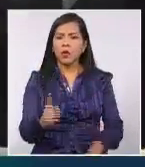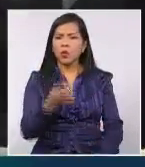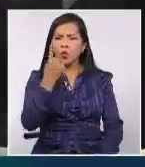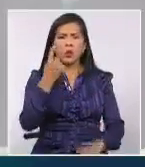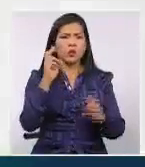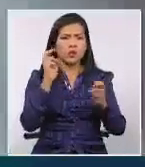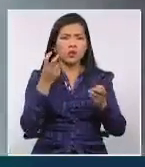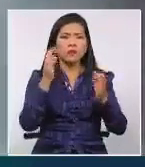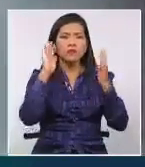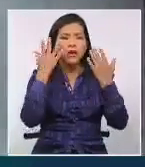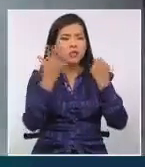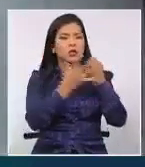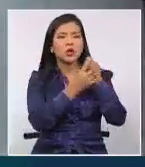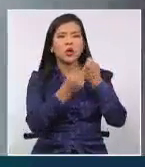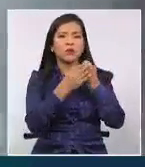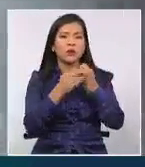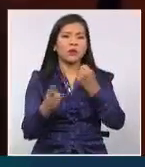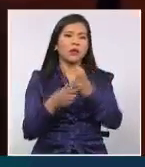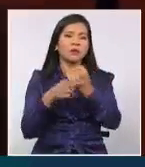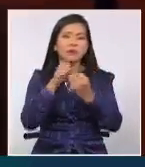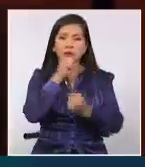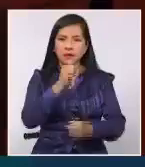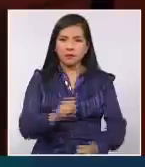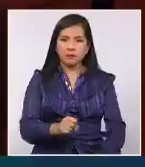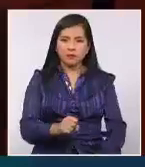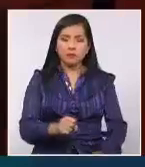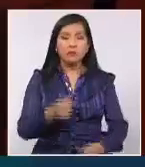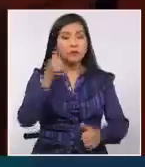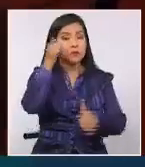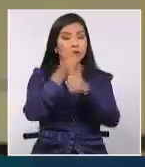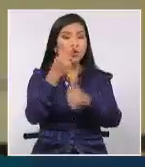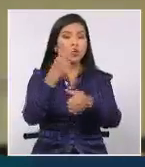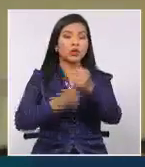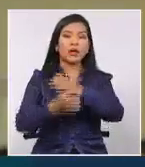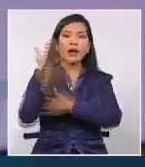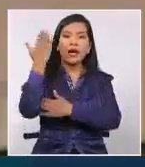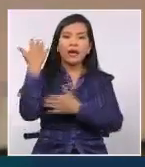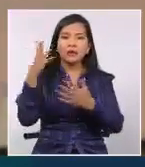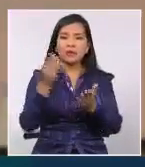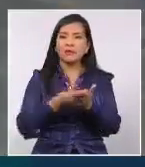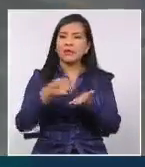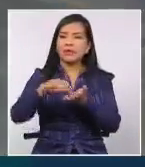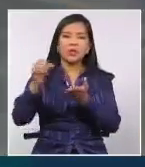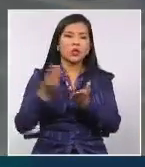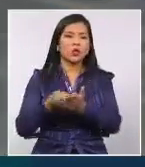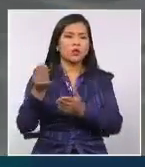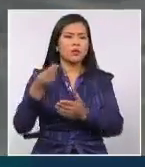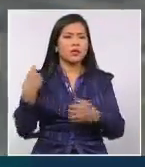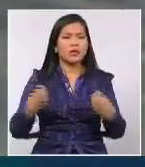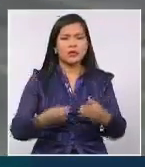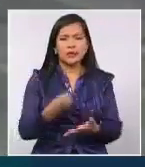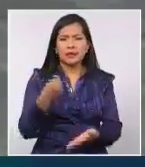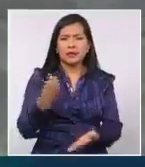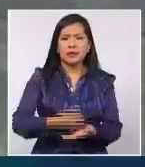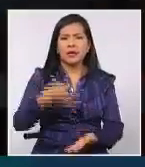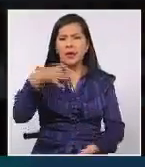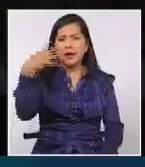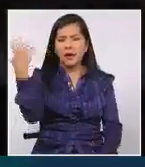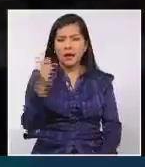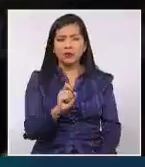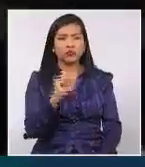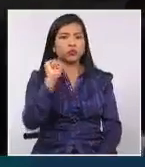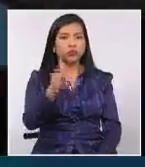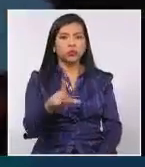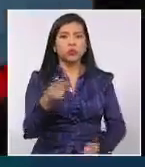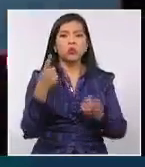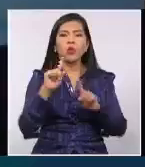una reliquia. En mayo se cumplen 2 años de uno de los hechos de corrupción millonarios durante el gobierno de facto de Jeanine Áñez, durante